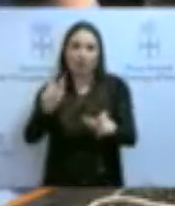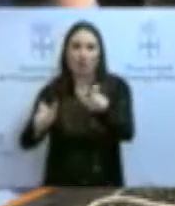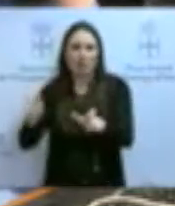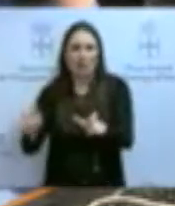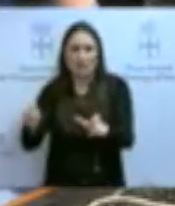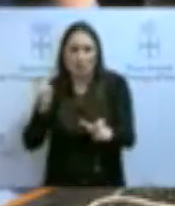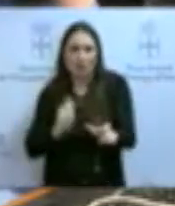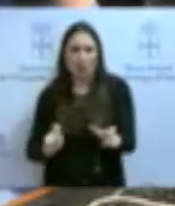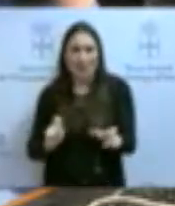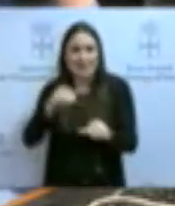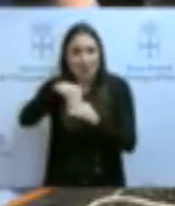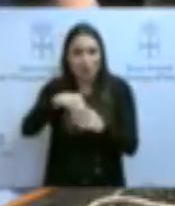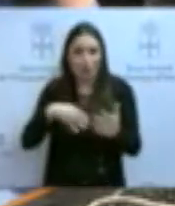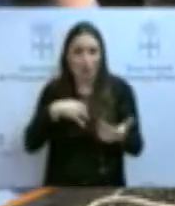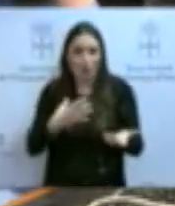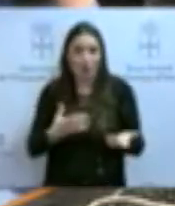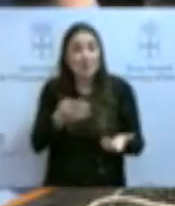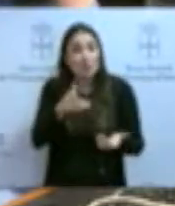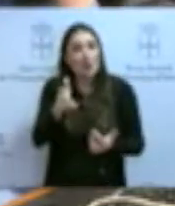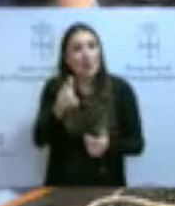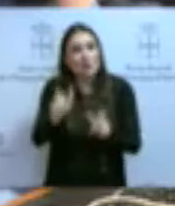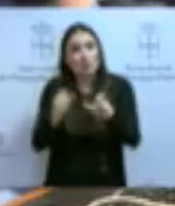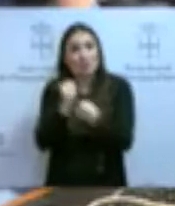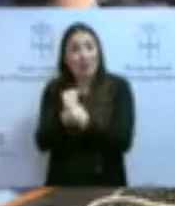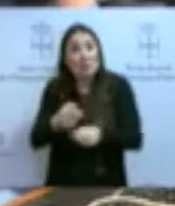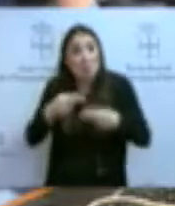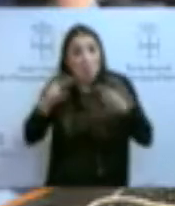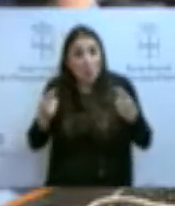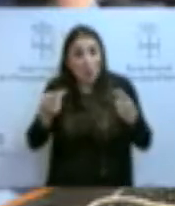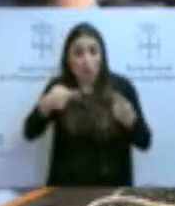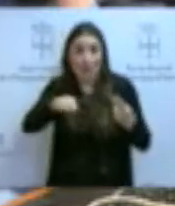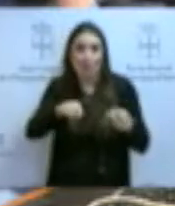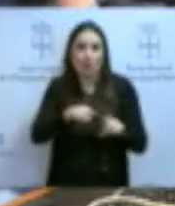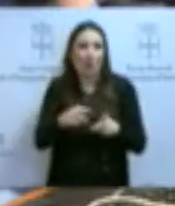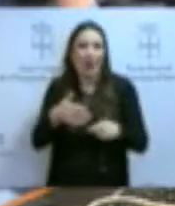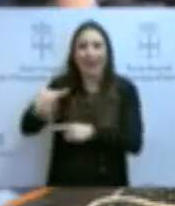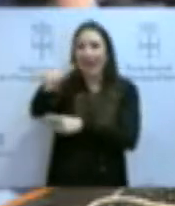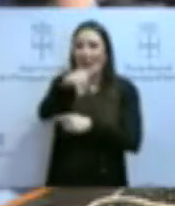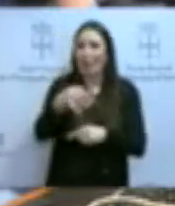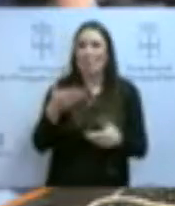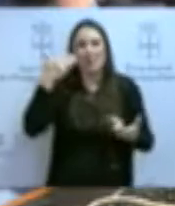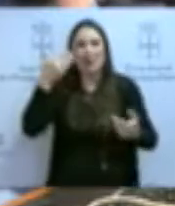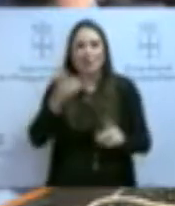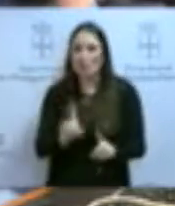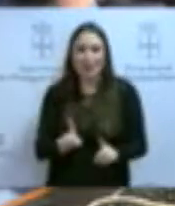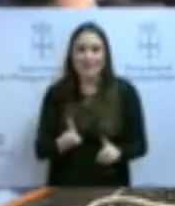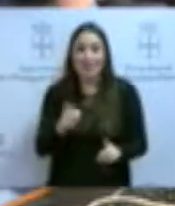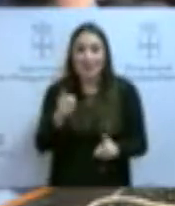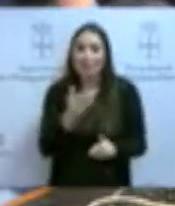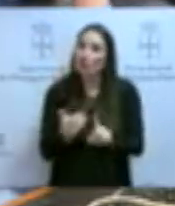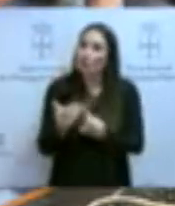va la devolución de los derechos de los trabajadores públicos, que no son una prebenda, no son un privilegio, son aquello que se